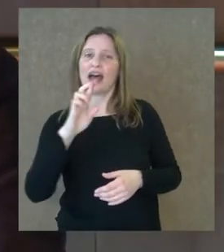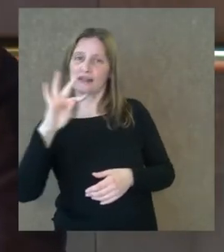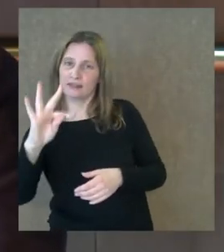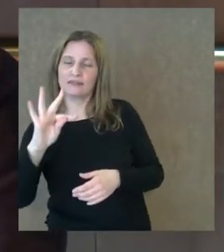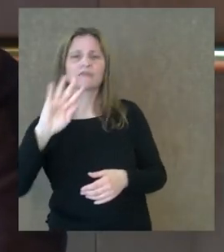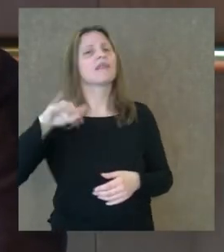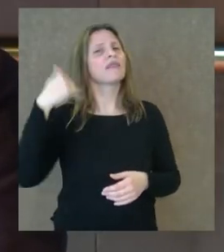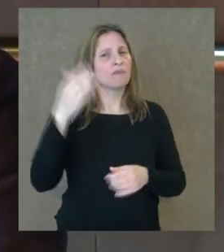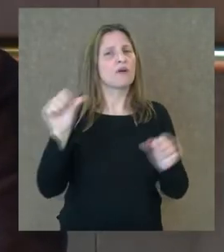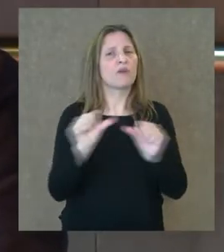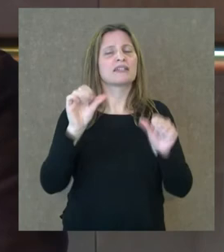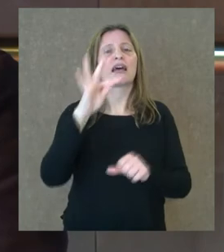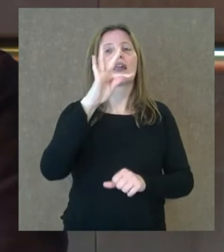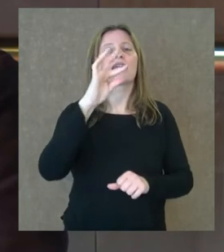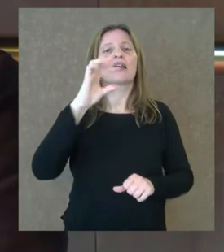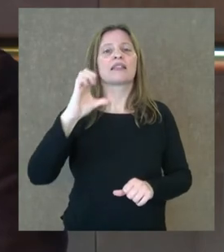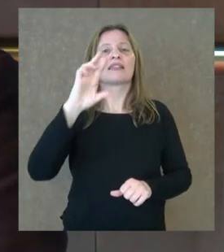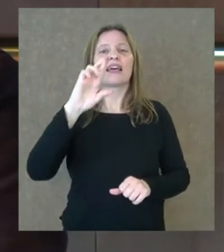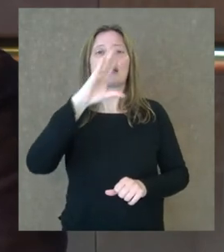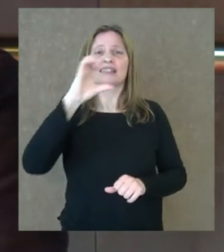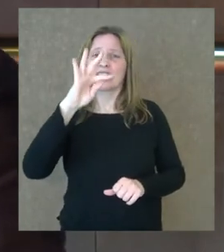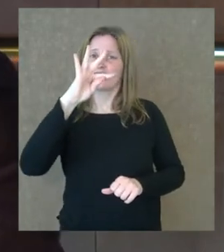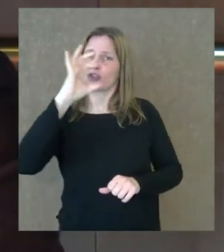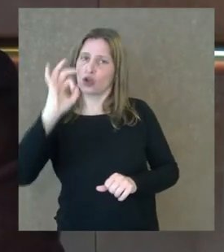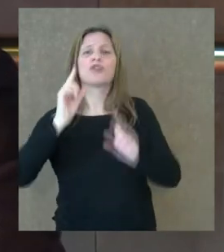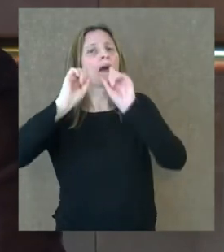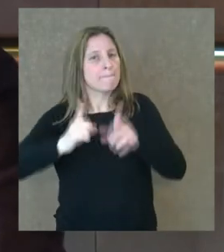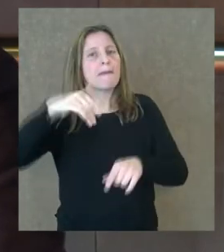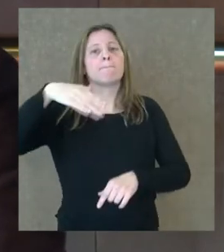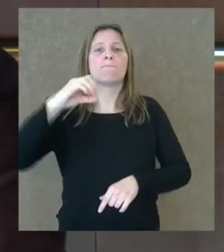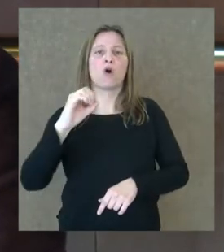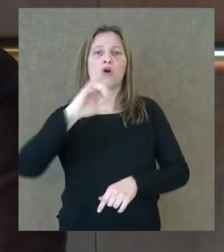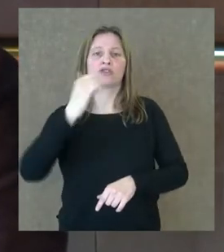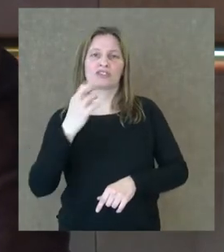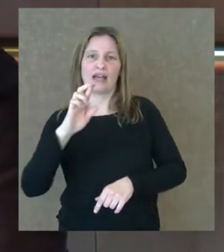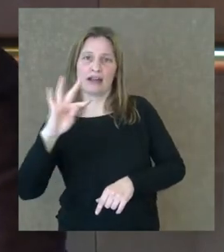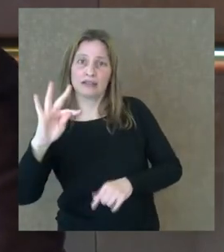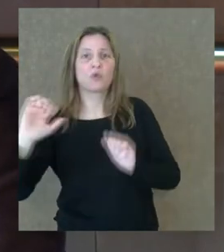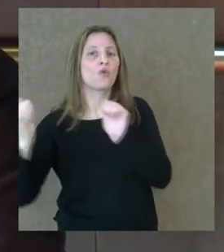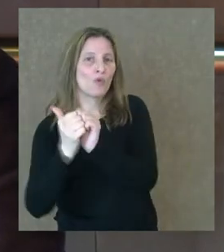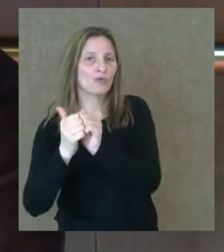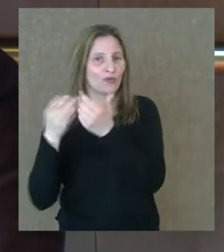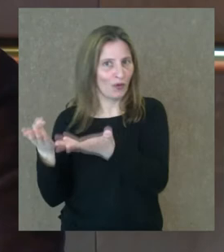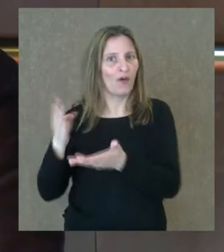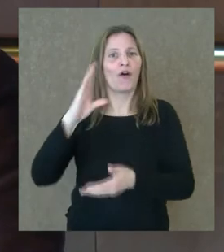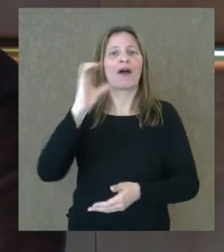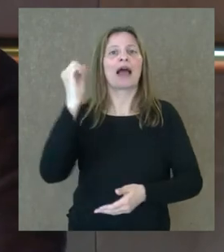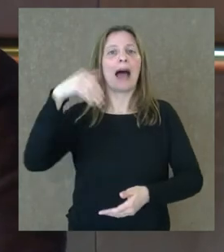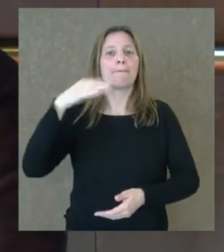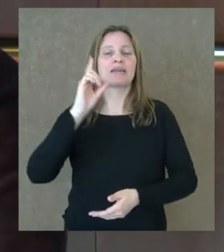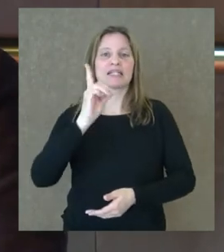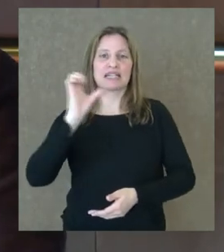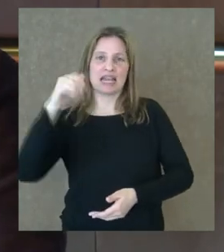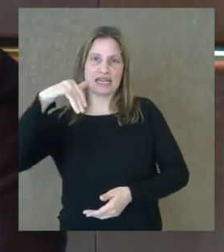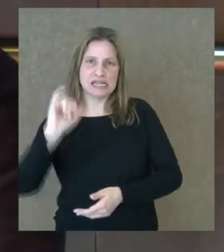después voy a hacer un terceto de così fan tutte de mozart con veronica caniem y adriana